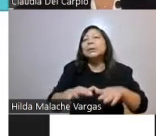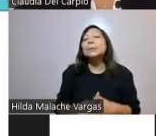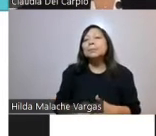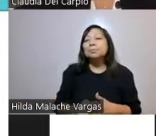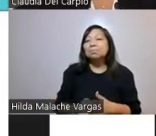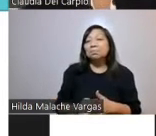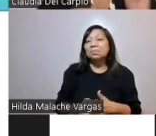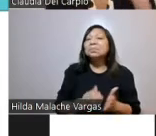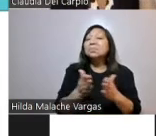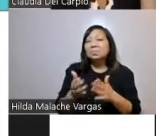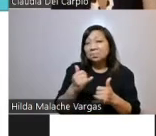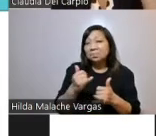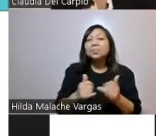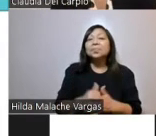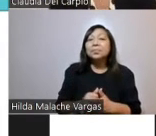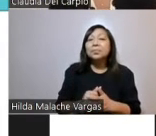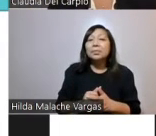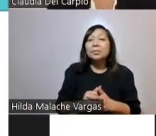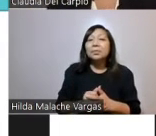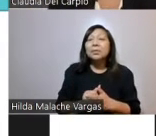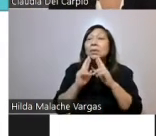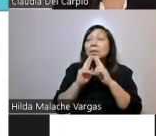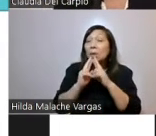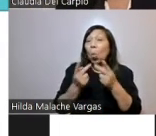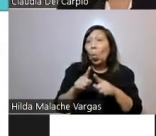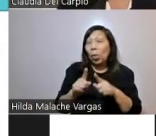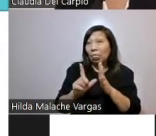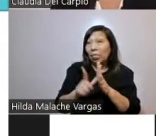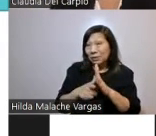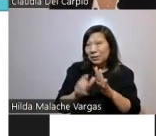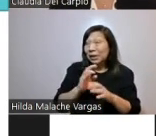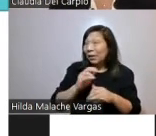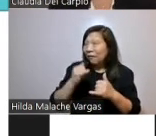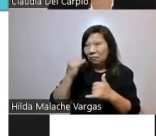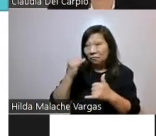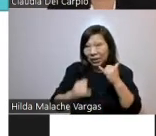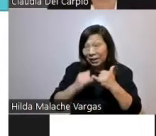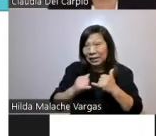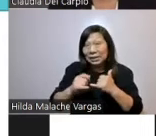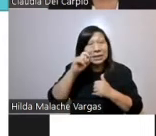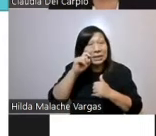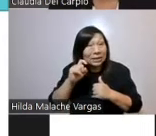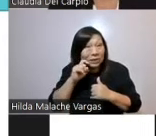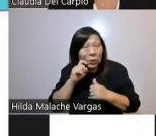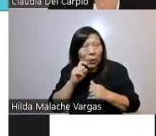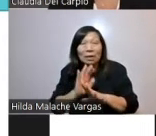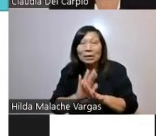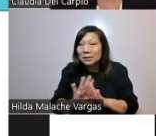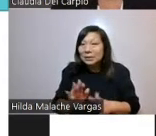Ok, y finalmente, las recomendaciones para después del sexo. Después del sexo es sumamente